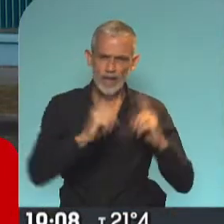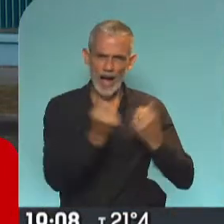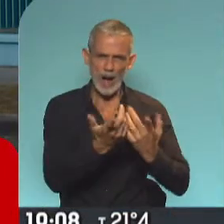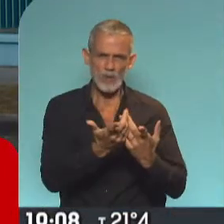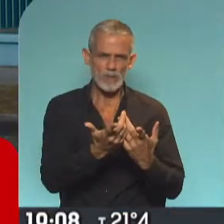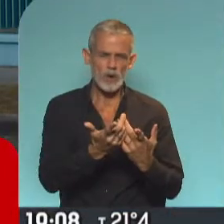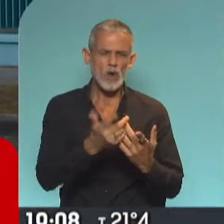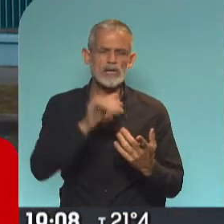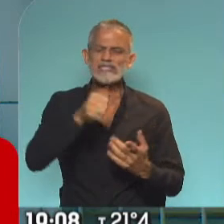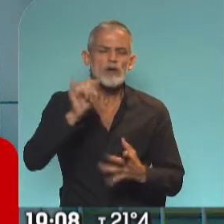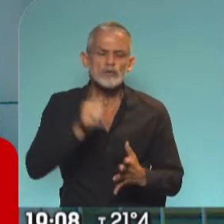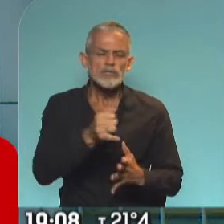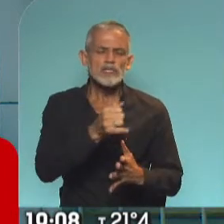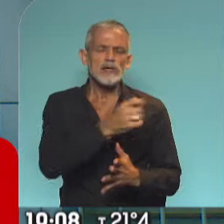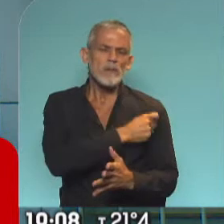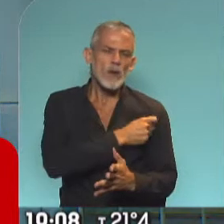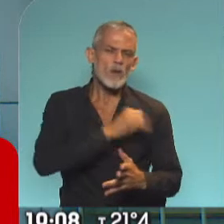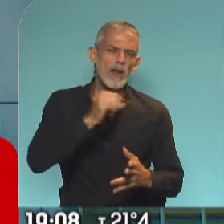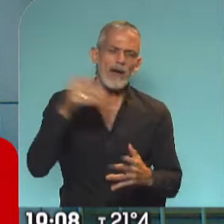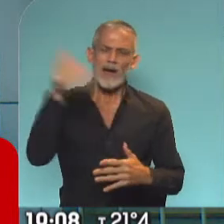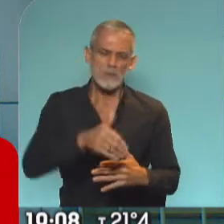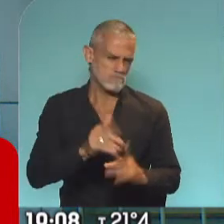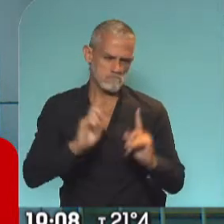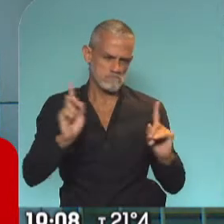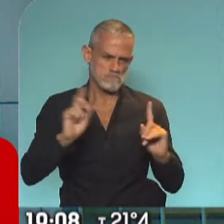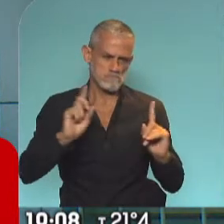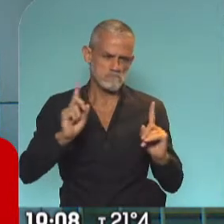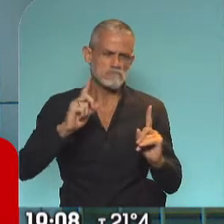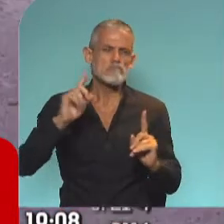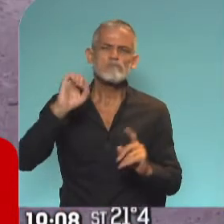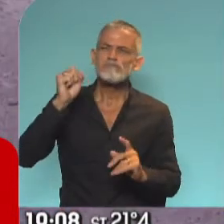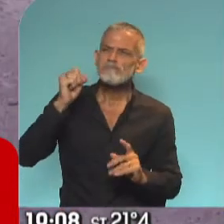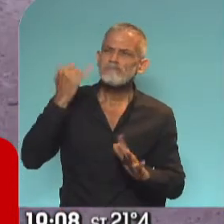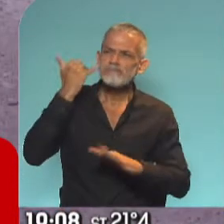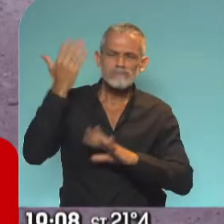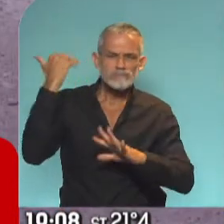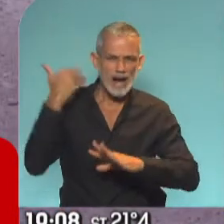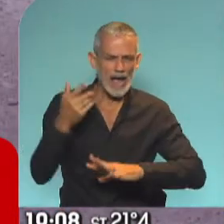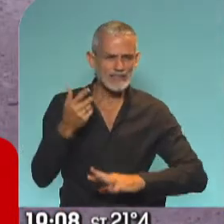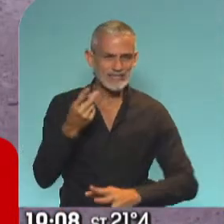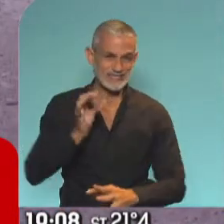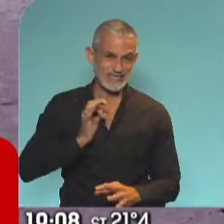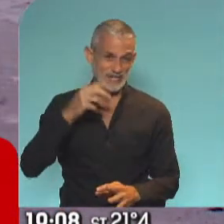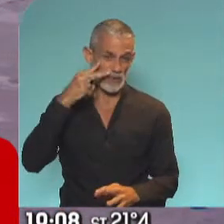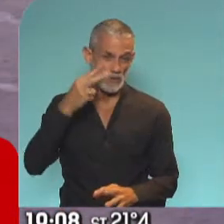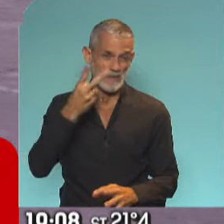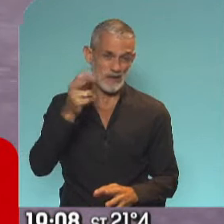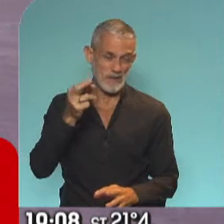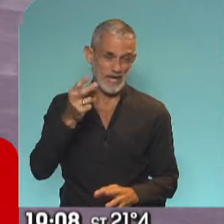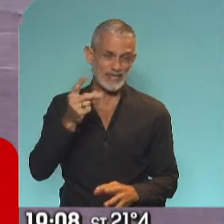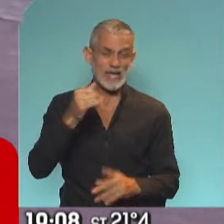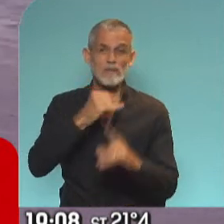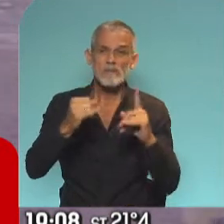condición indispensable para la presencialidad. Y lo vemos en la experiencia que transitamos en el 2020 en más de la mitad de las